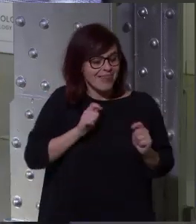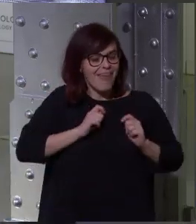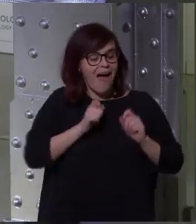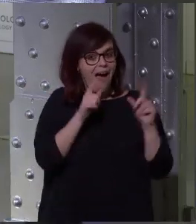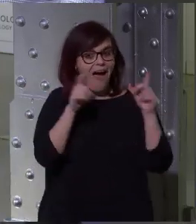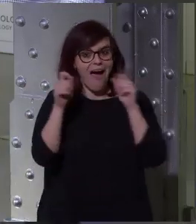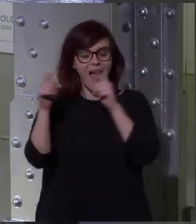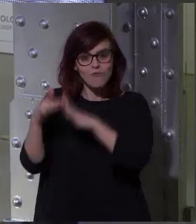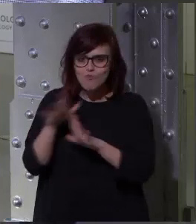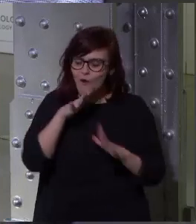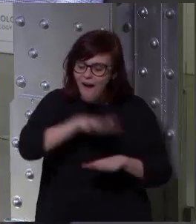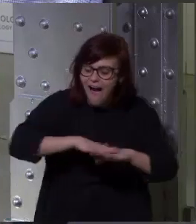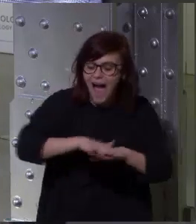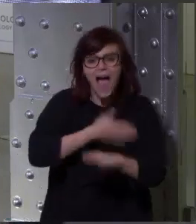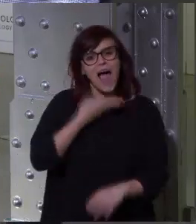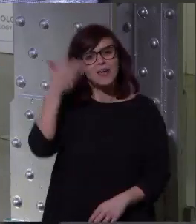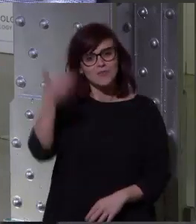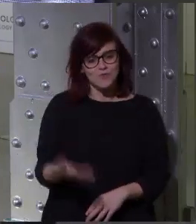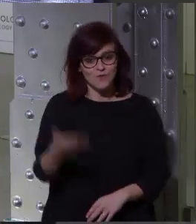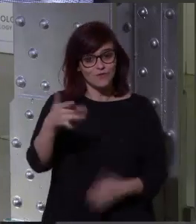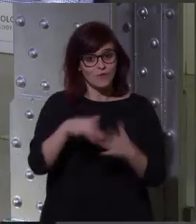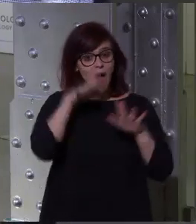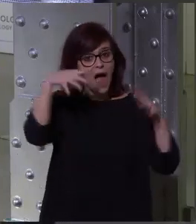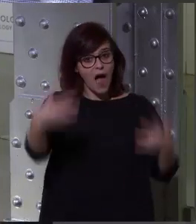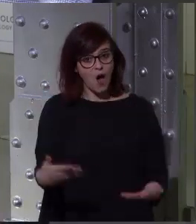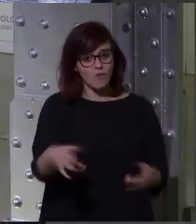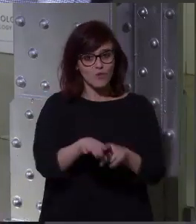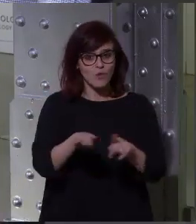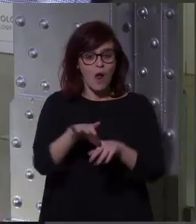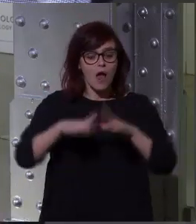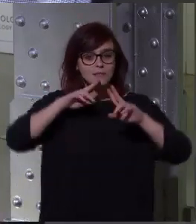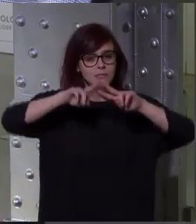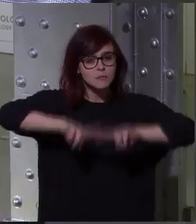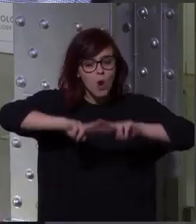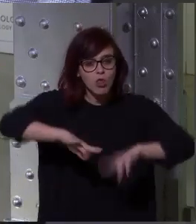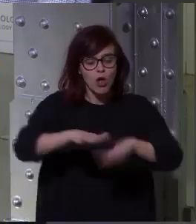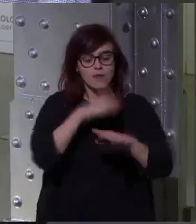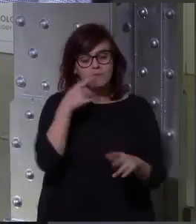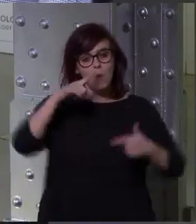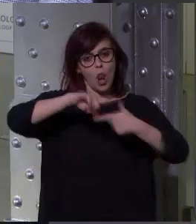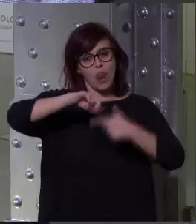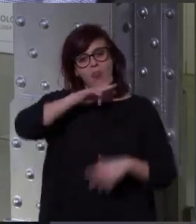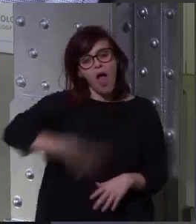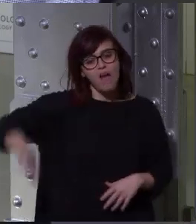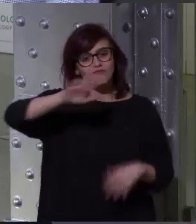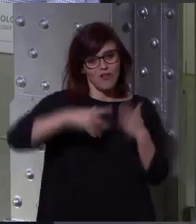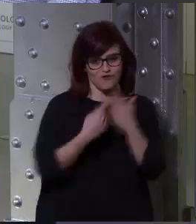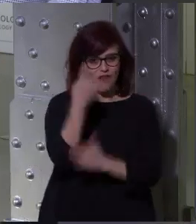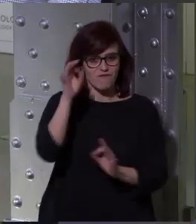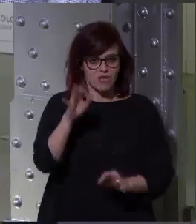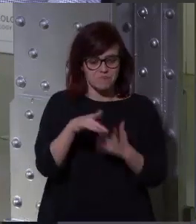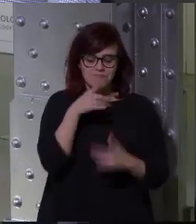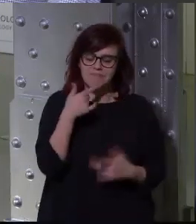ha sido fundamental, ¿no? Y especialmente ahora como explorador de National Geographic, en el que ha tenido